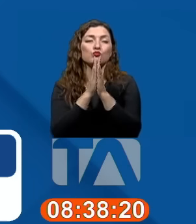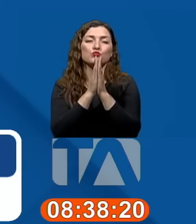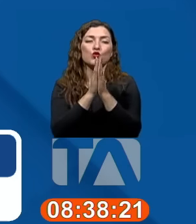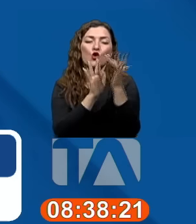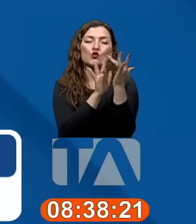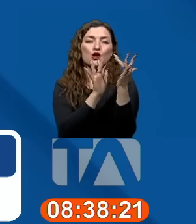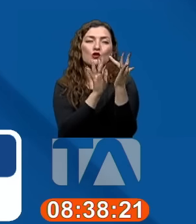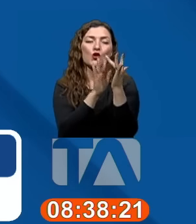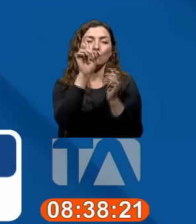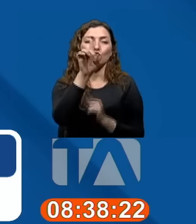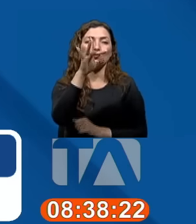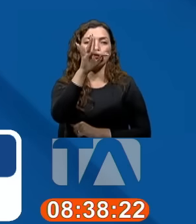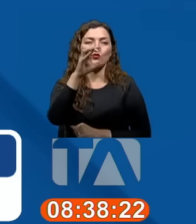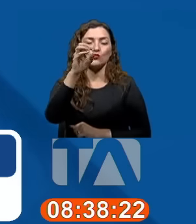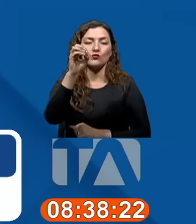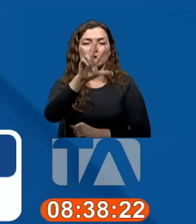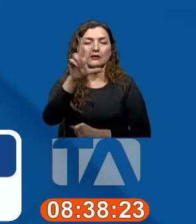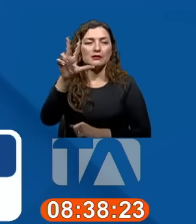comunique al